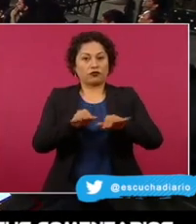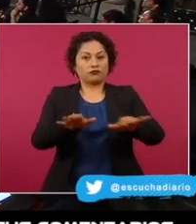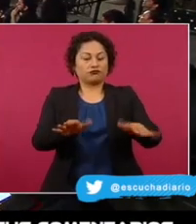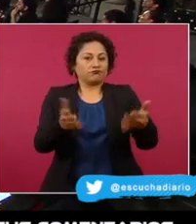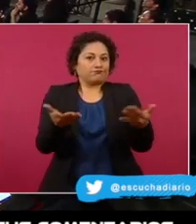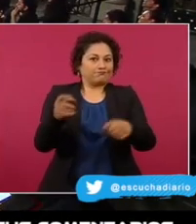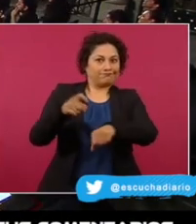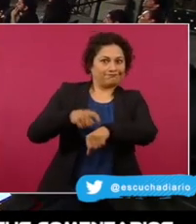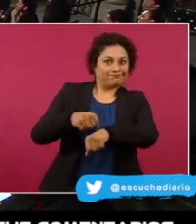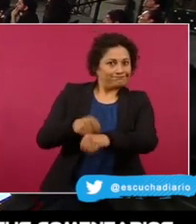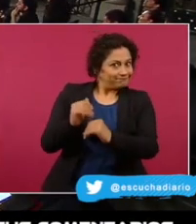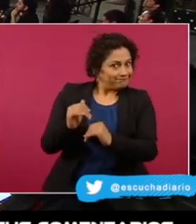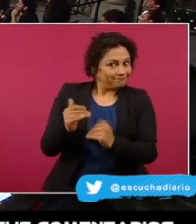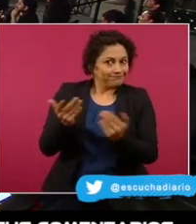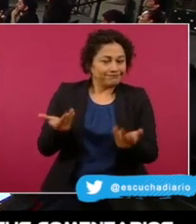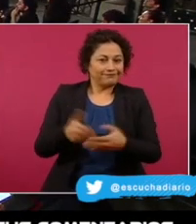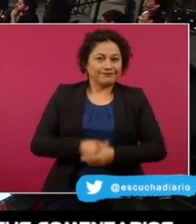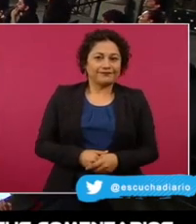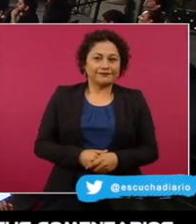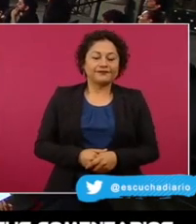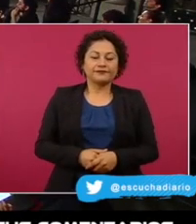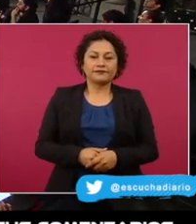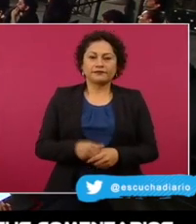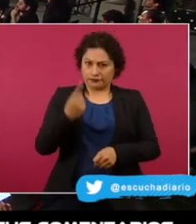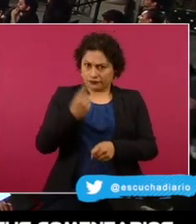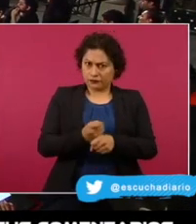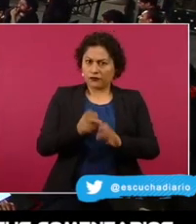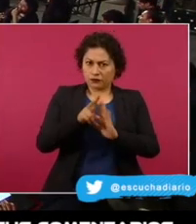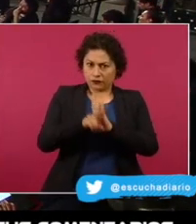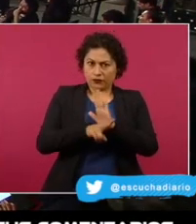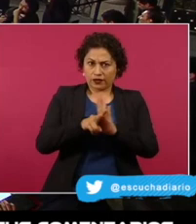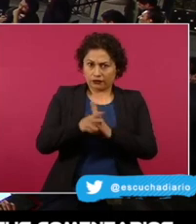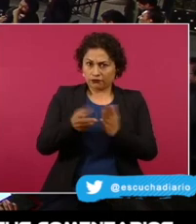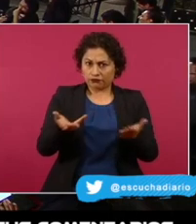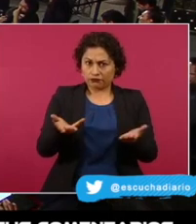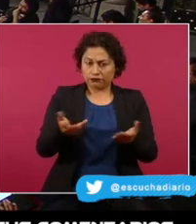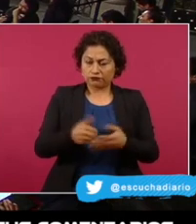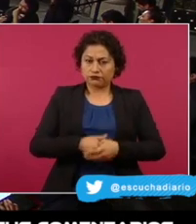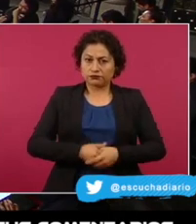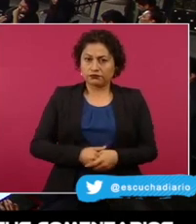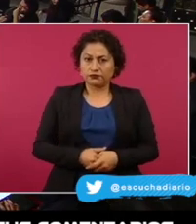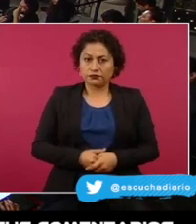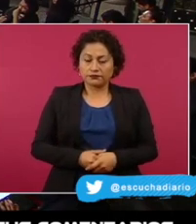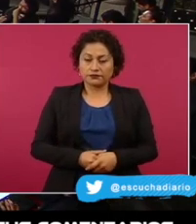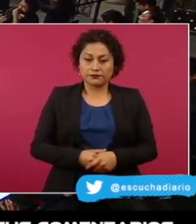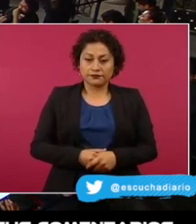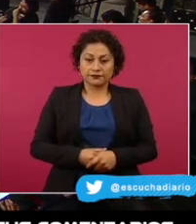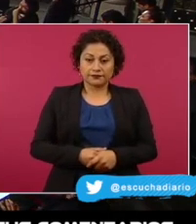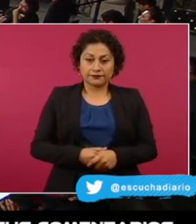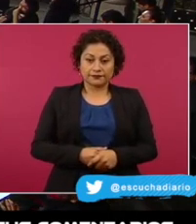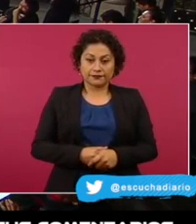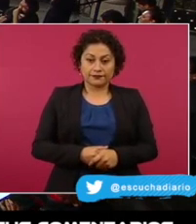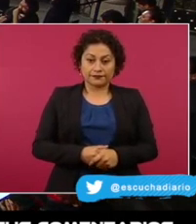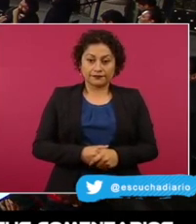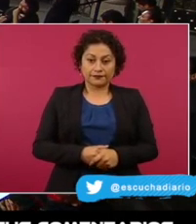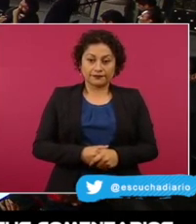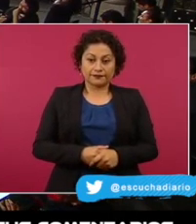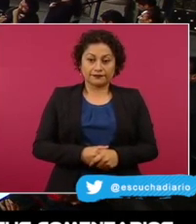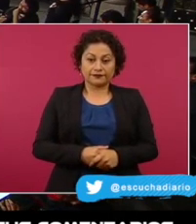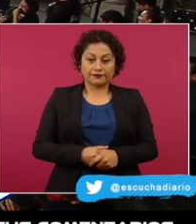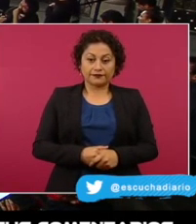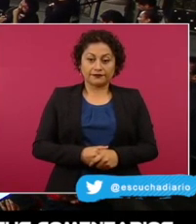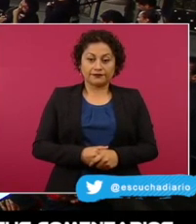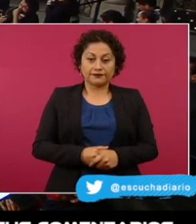Cineteca Nacional. Ante la llegada de la nueva planta de la BMW en el país, el presidente propuso que la planta de Tesla